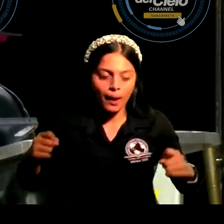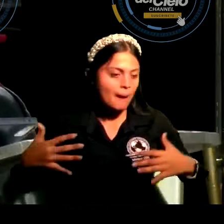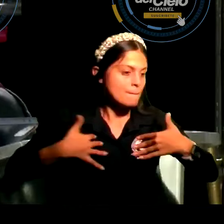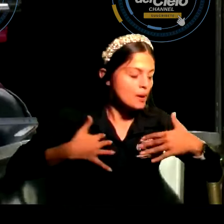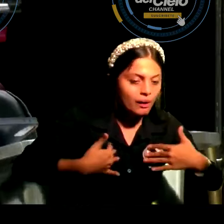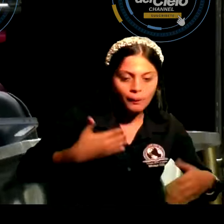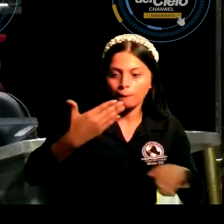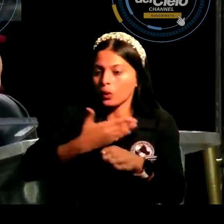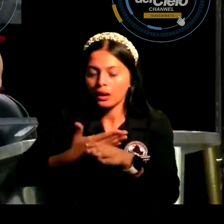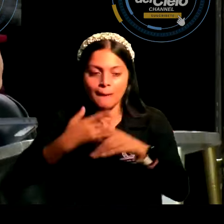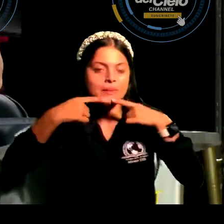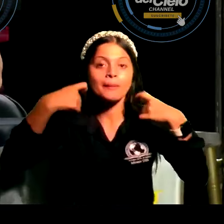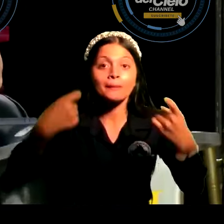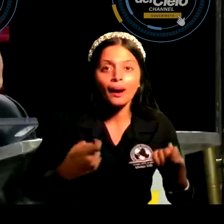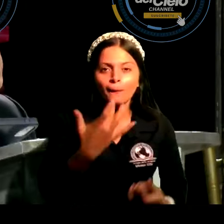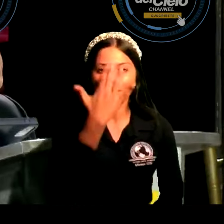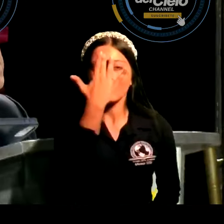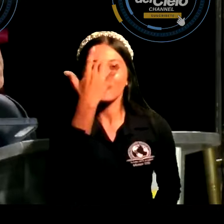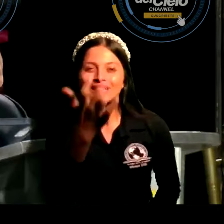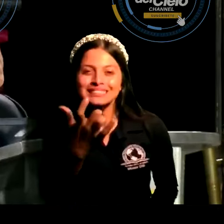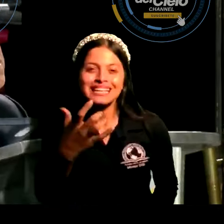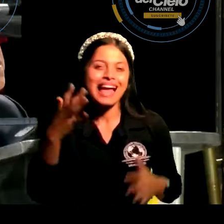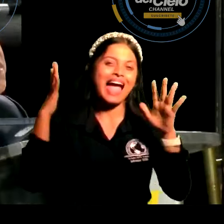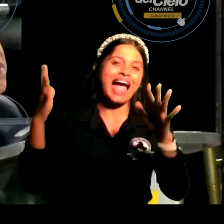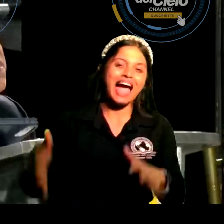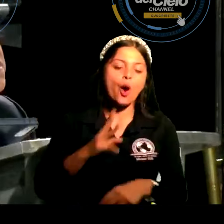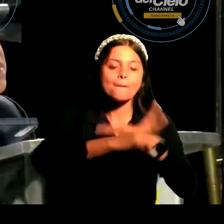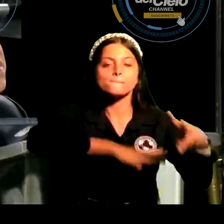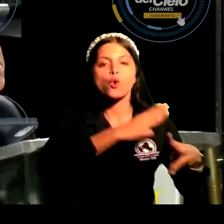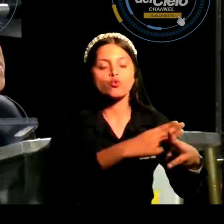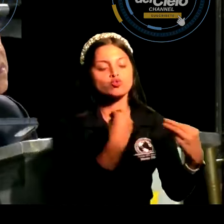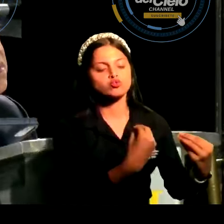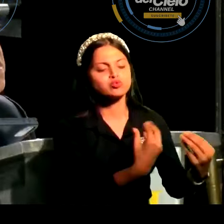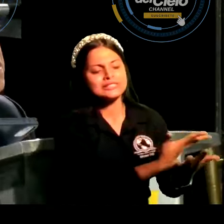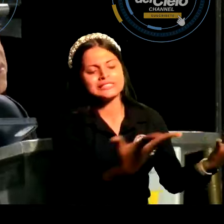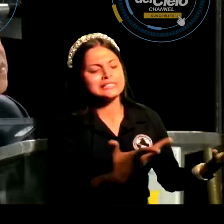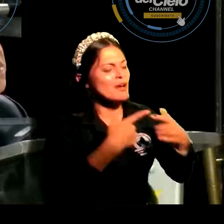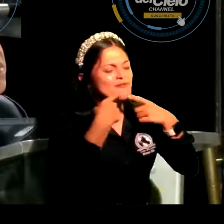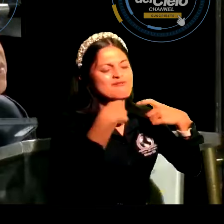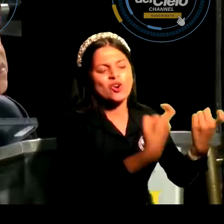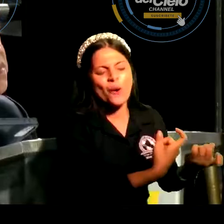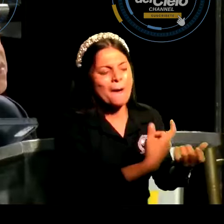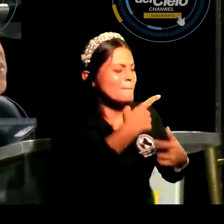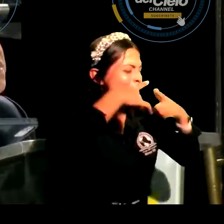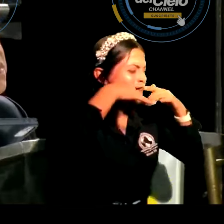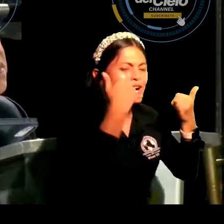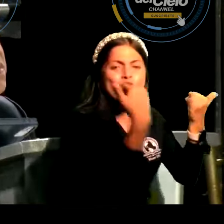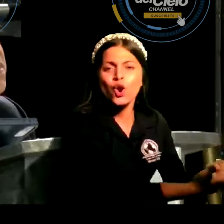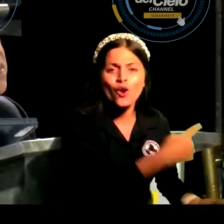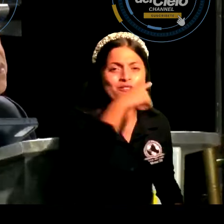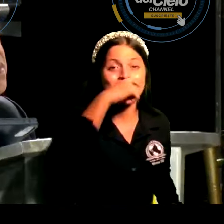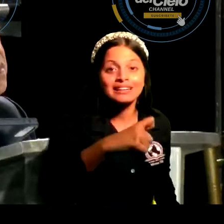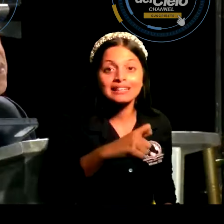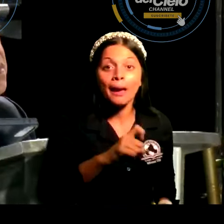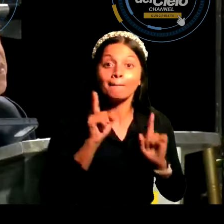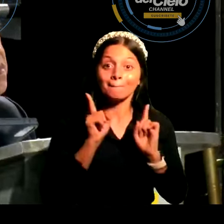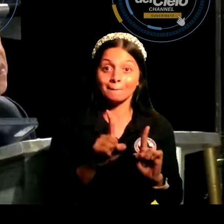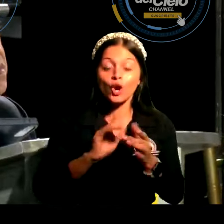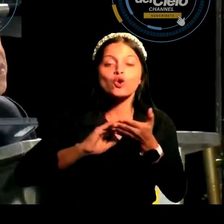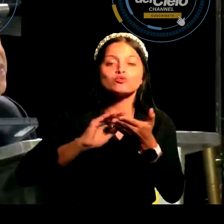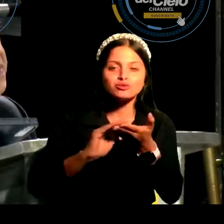pecado. La solución para eso se llama Jesucristo, se llama el evangelio